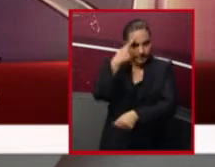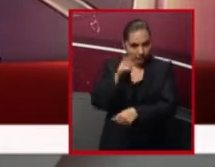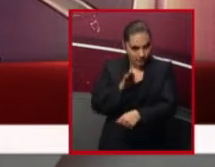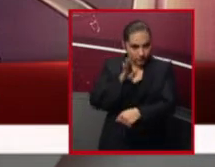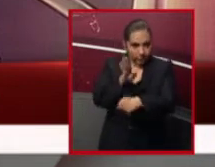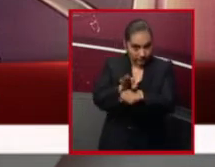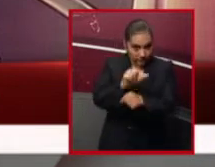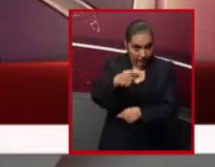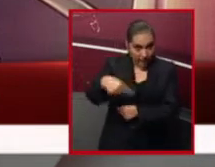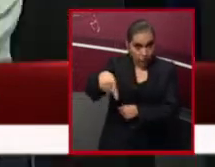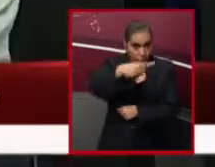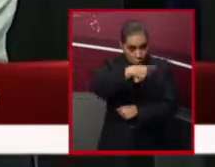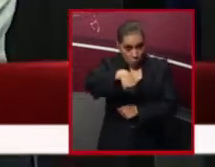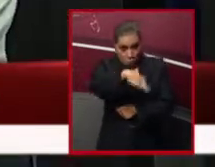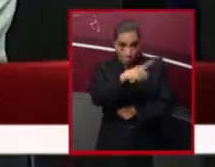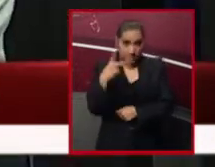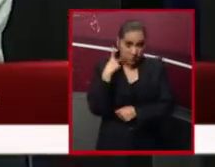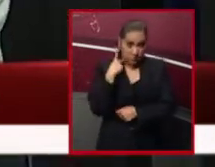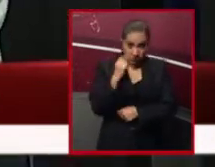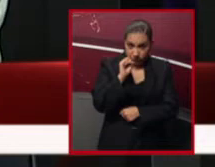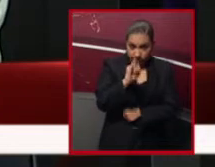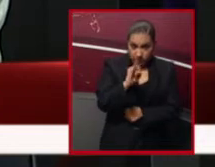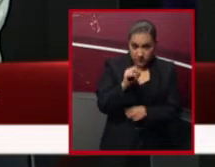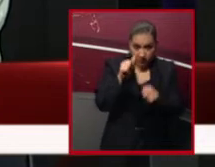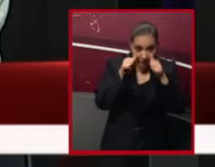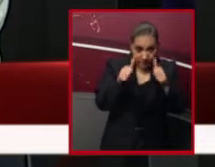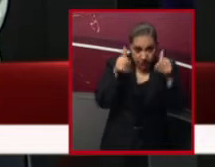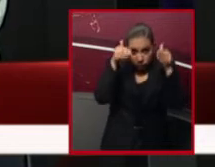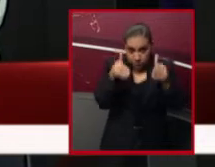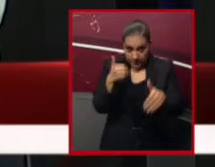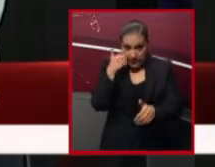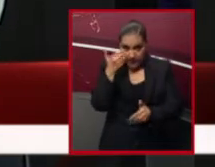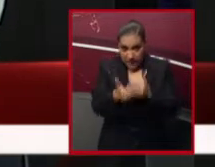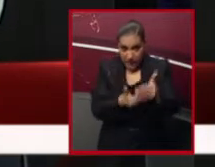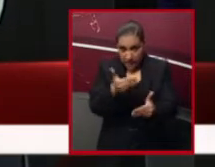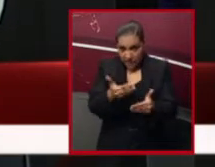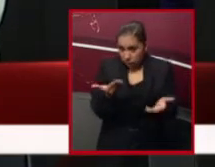¿Hay voluntad de política? No la hay, no la hay. De hecho,